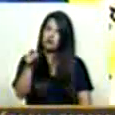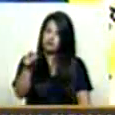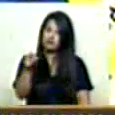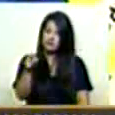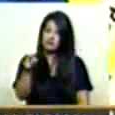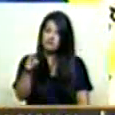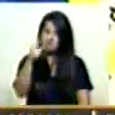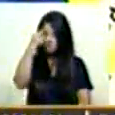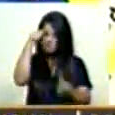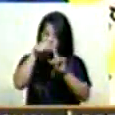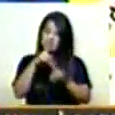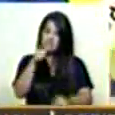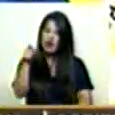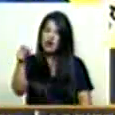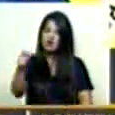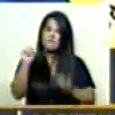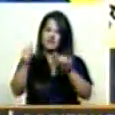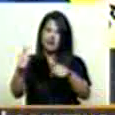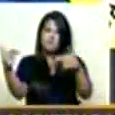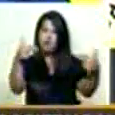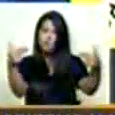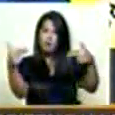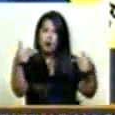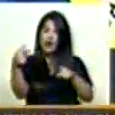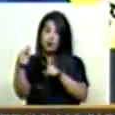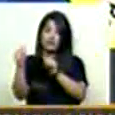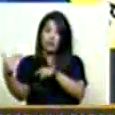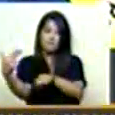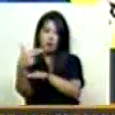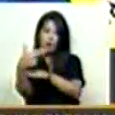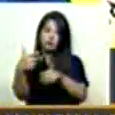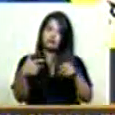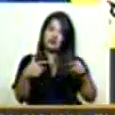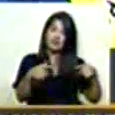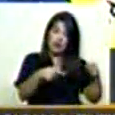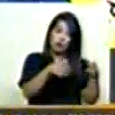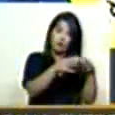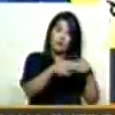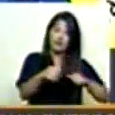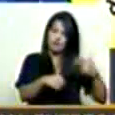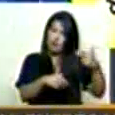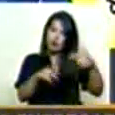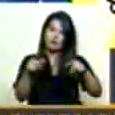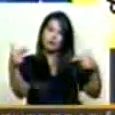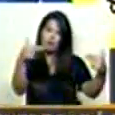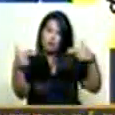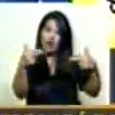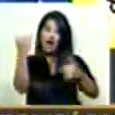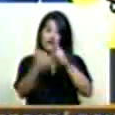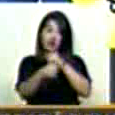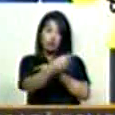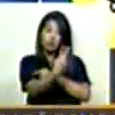un enfrentamiento con los organismos de seguridad actuantes generando lamentablemente dos víctimas fatales